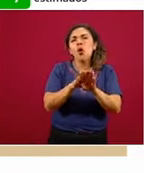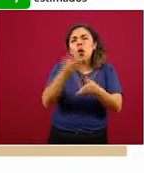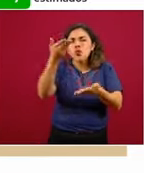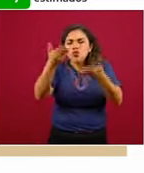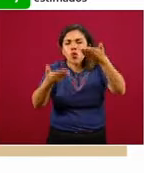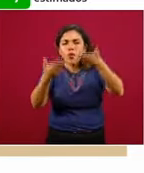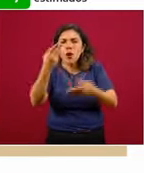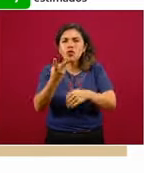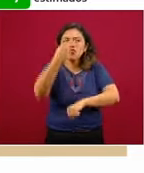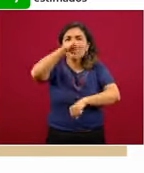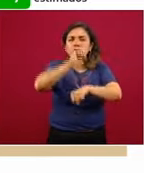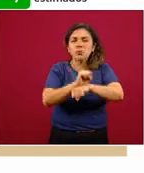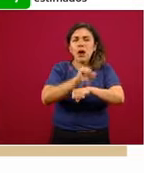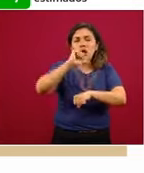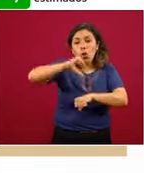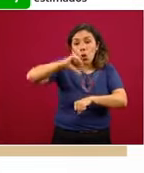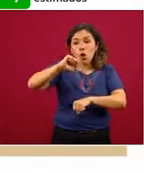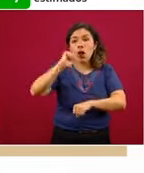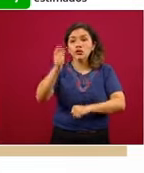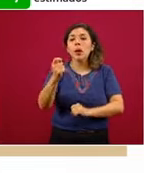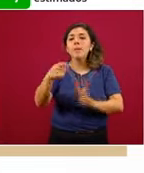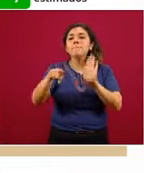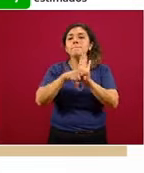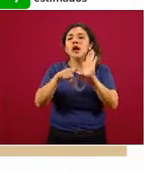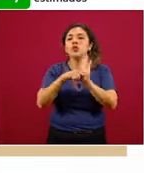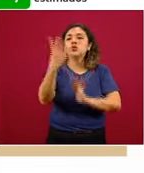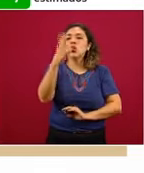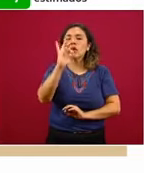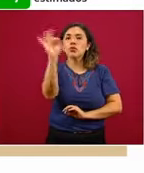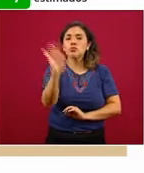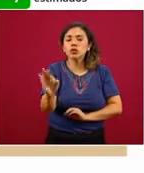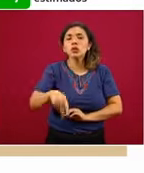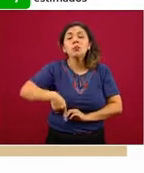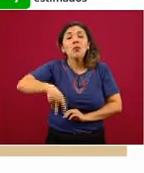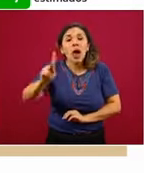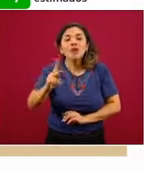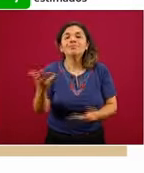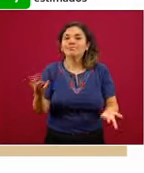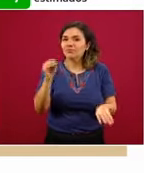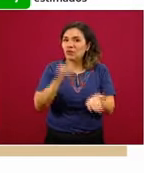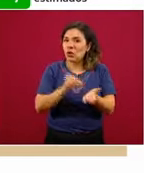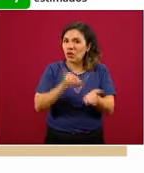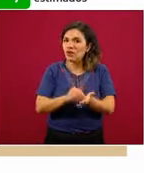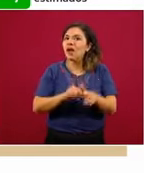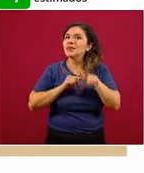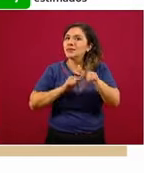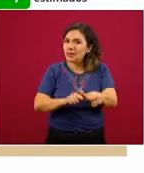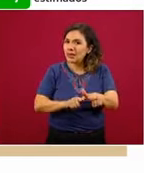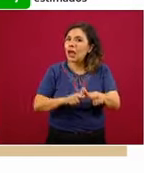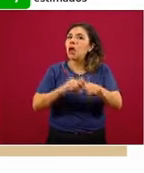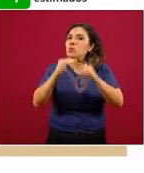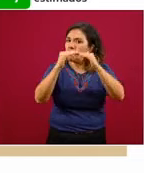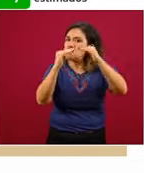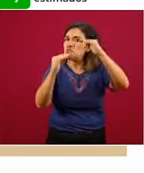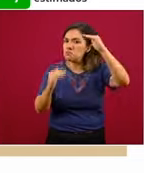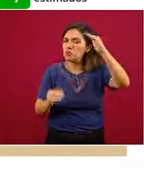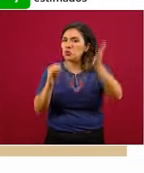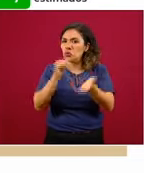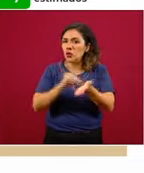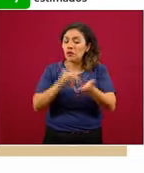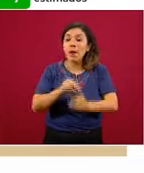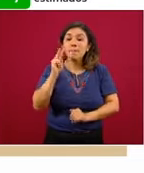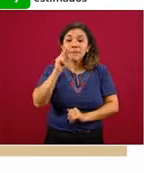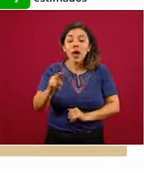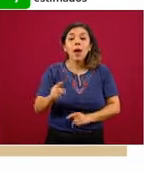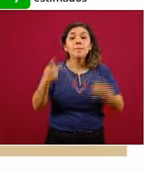2 semanas, para el día de hoy es menos 4%, pero todavía seguimos conservando esa tendencia. Vemos también